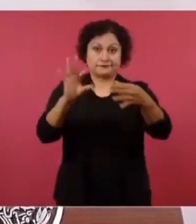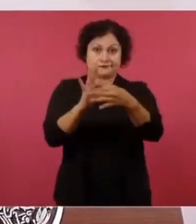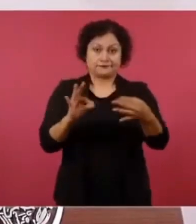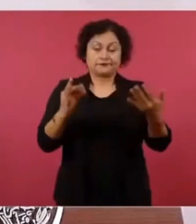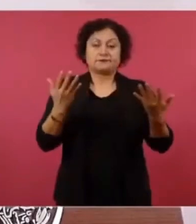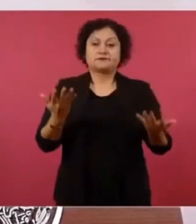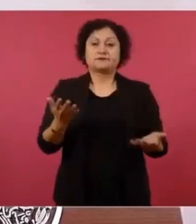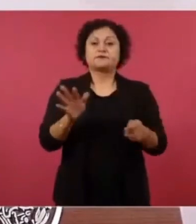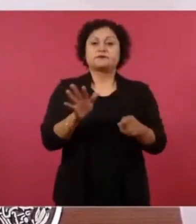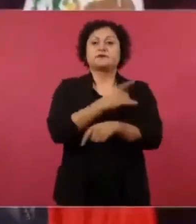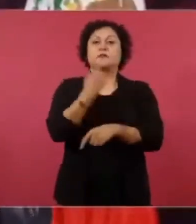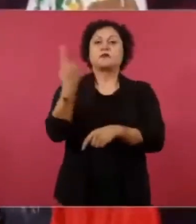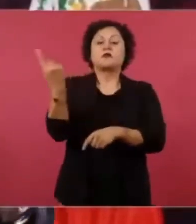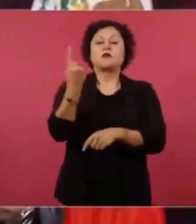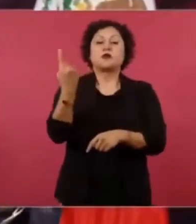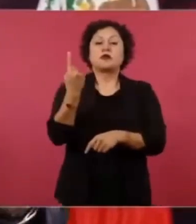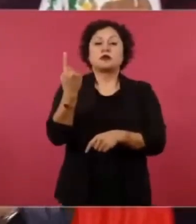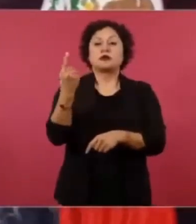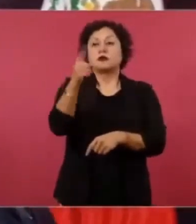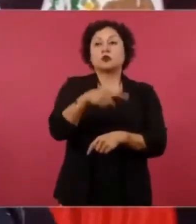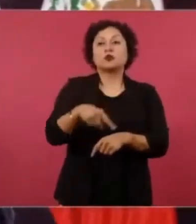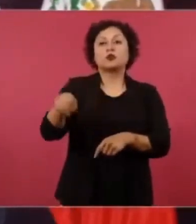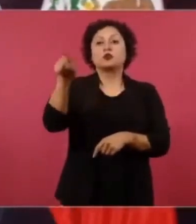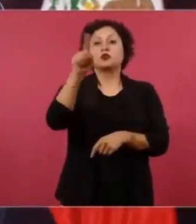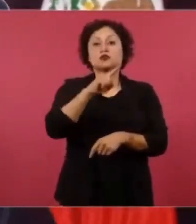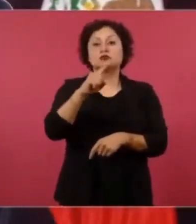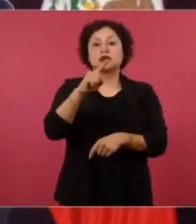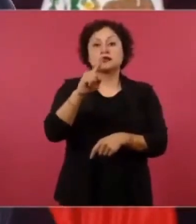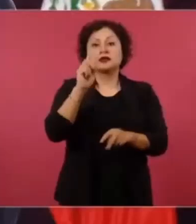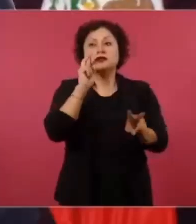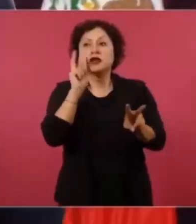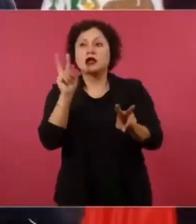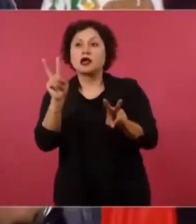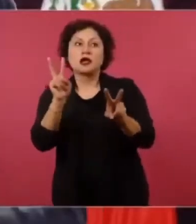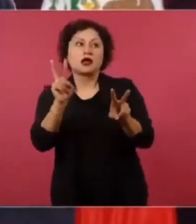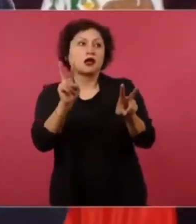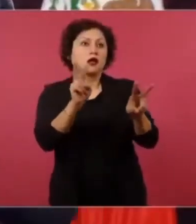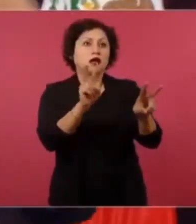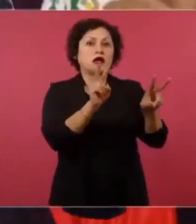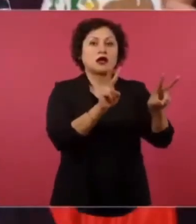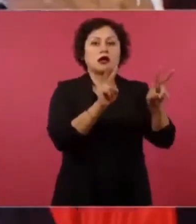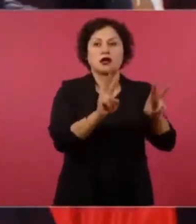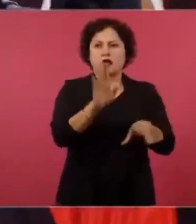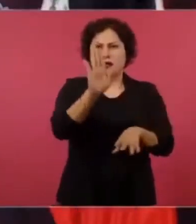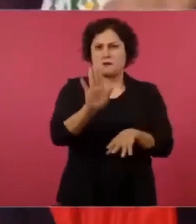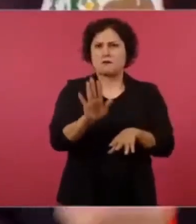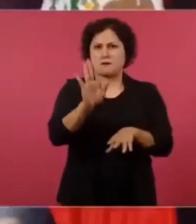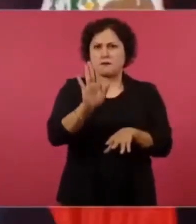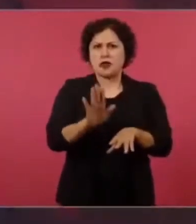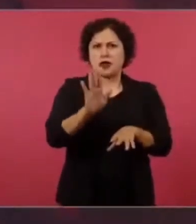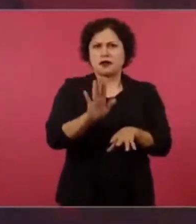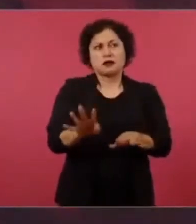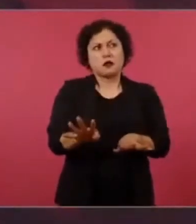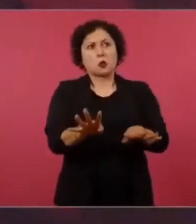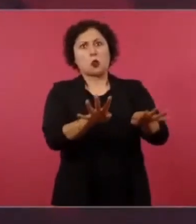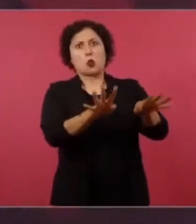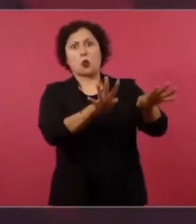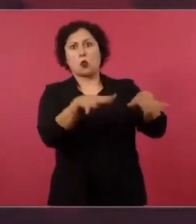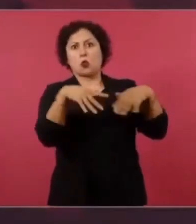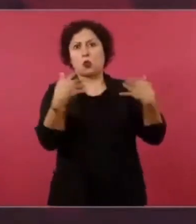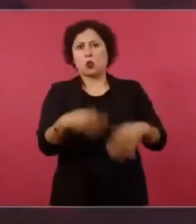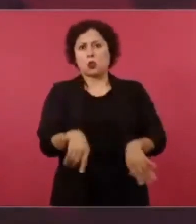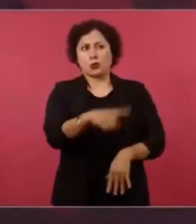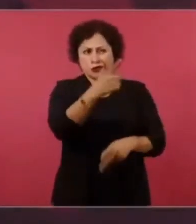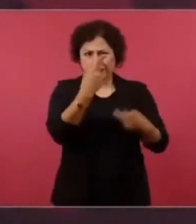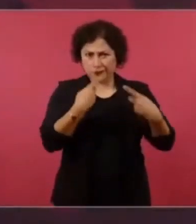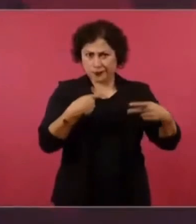internalicen todo lo que están viendo. Puede ser muy atractivo, porque sí, es una gente muy famosa,